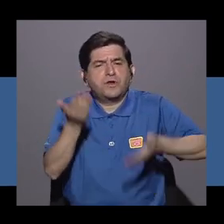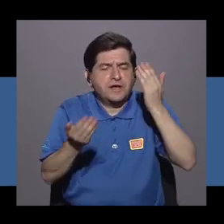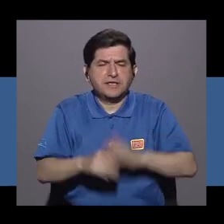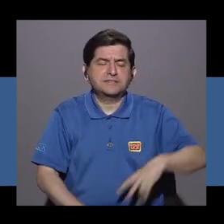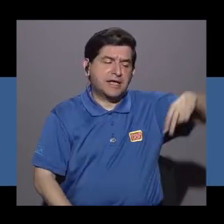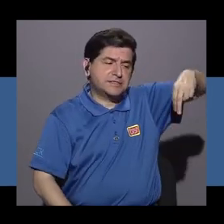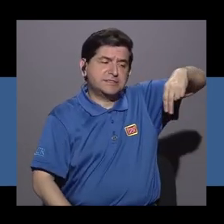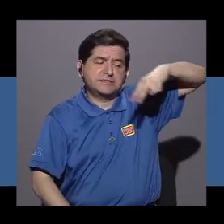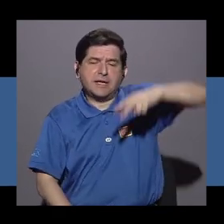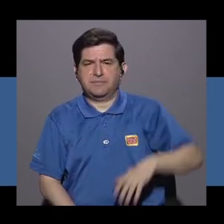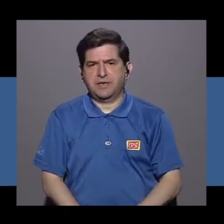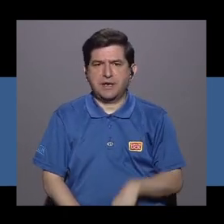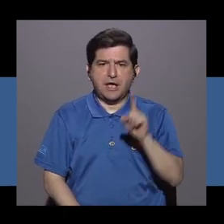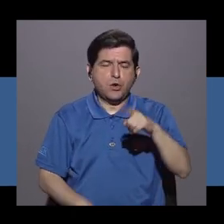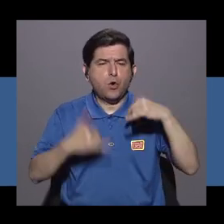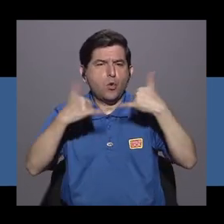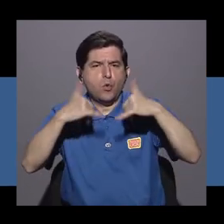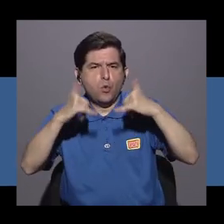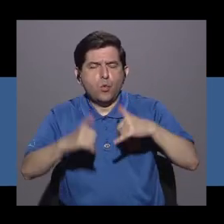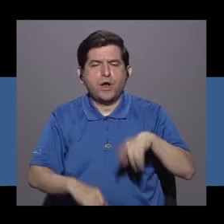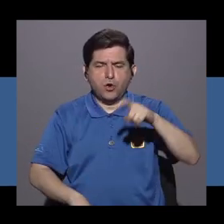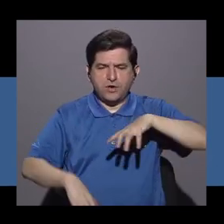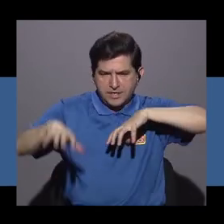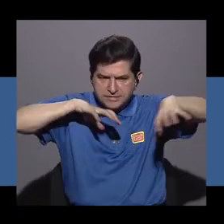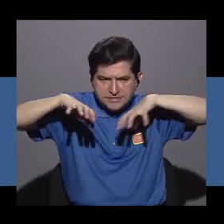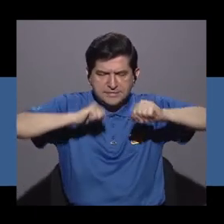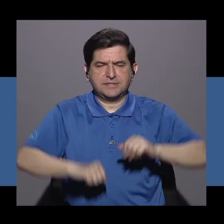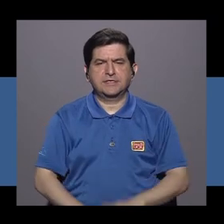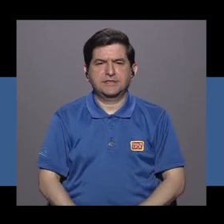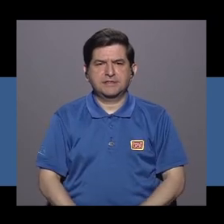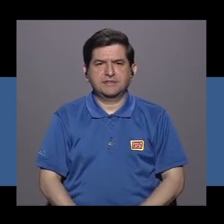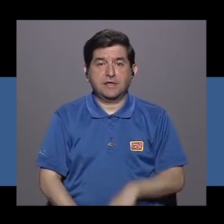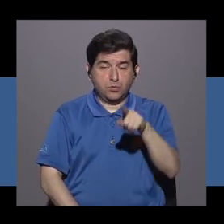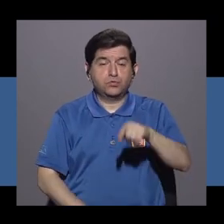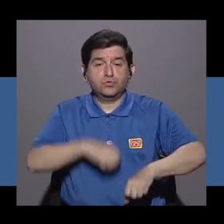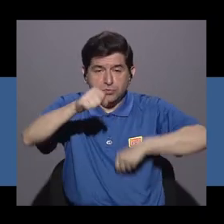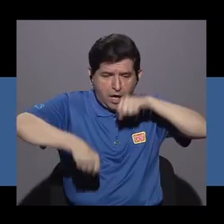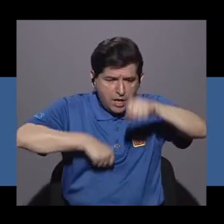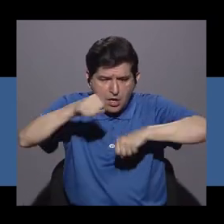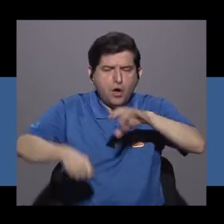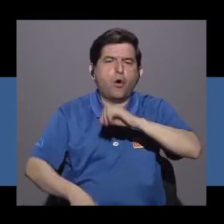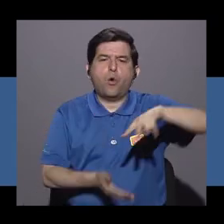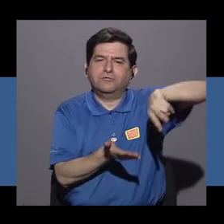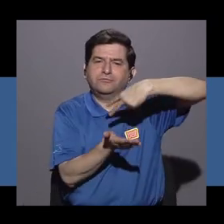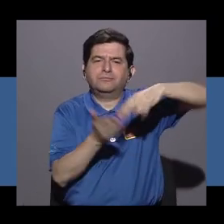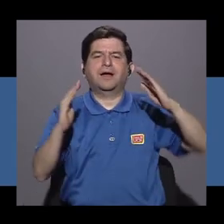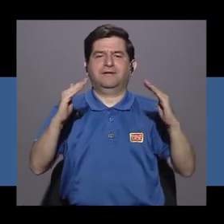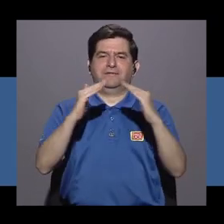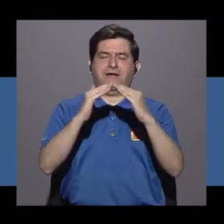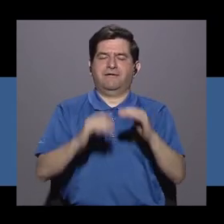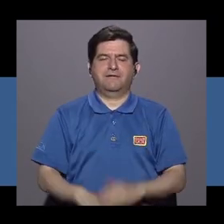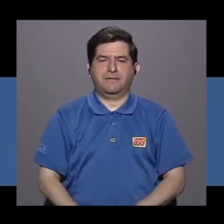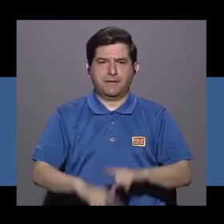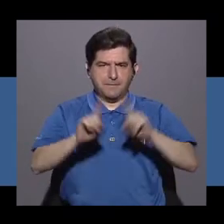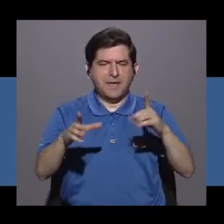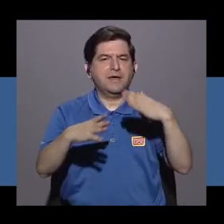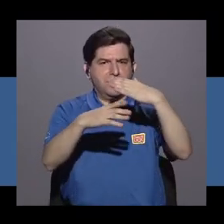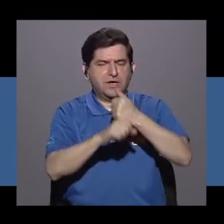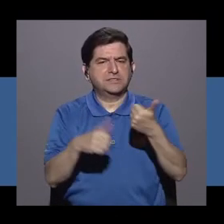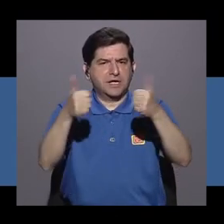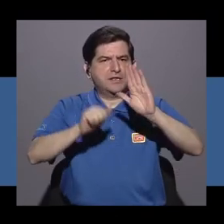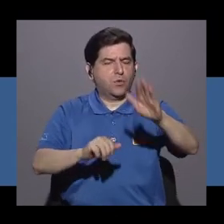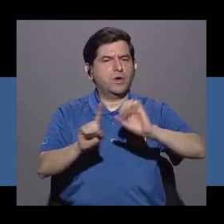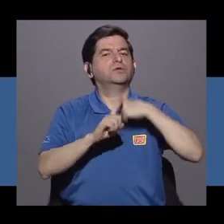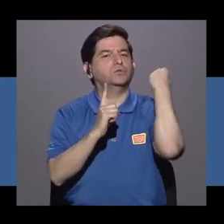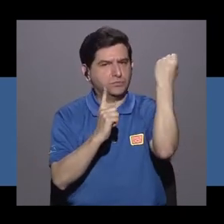algo como caminar, practicar algún juego en que deba desplazarse, transportarse en bicicleta o bailar en casa. Eso sí, llévelo a